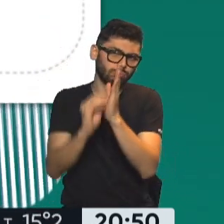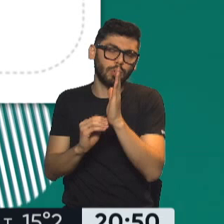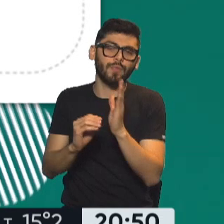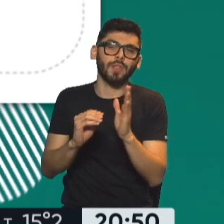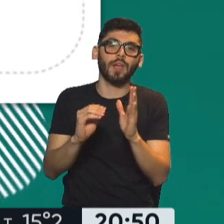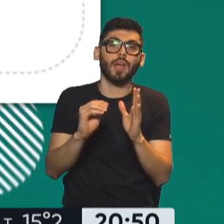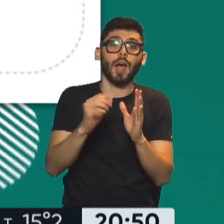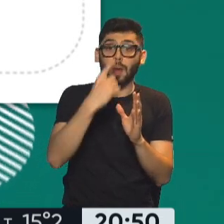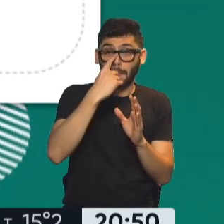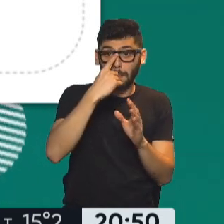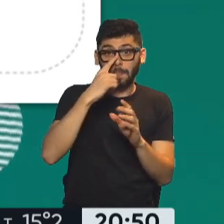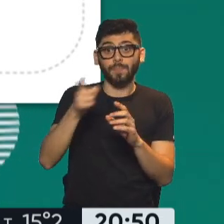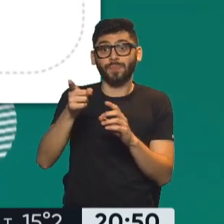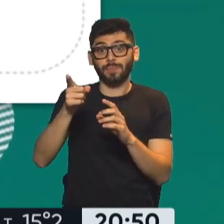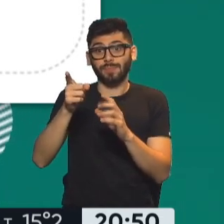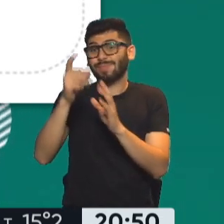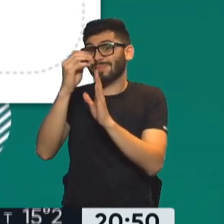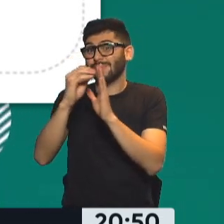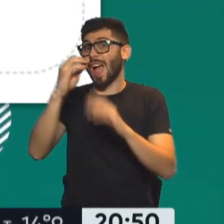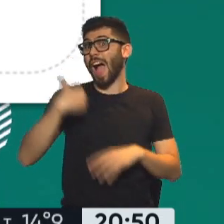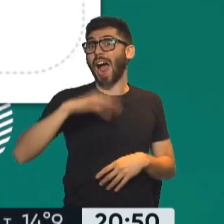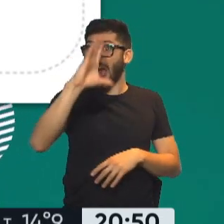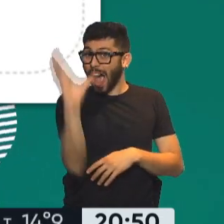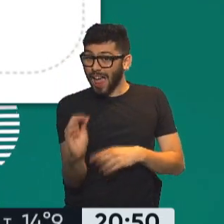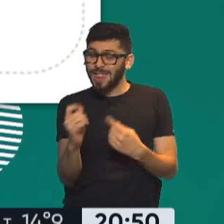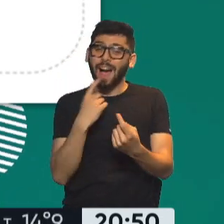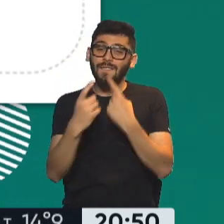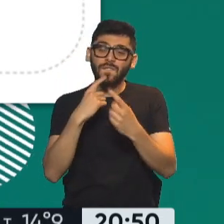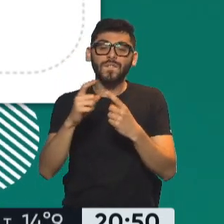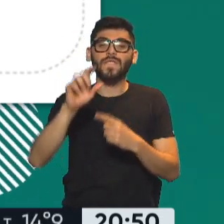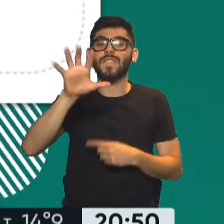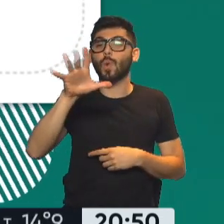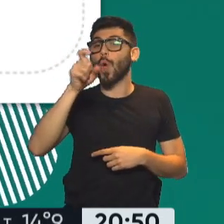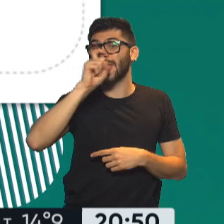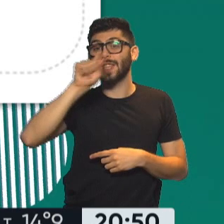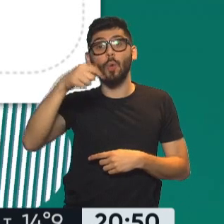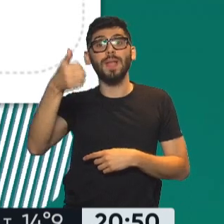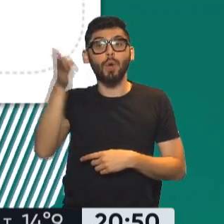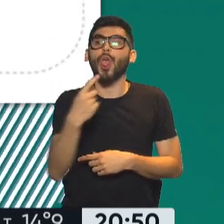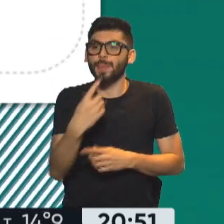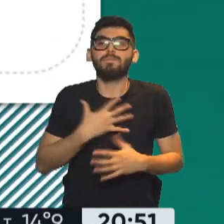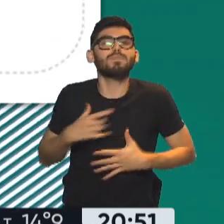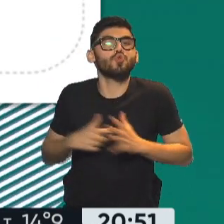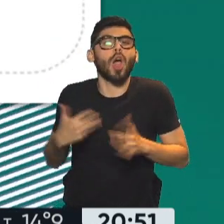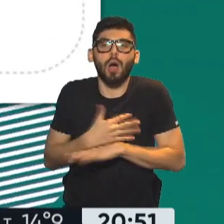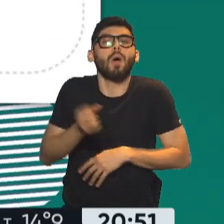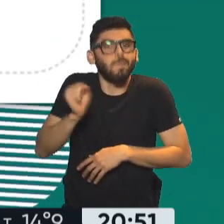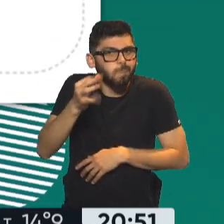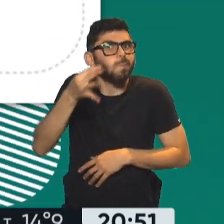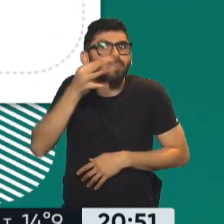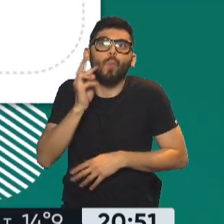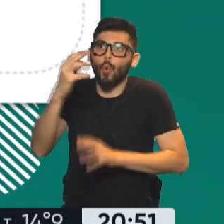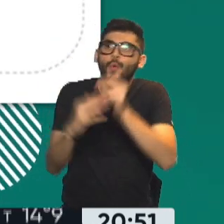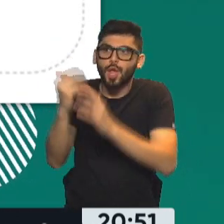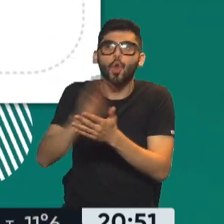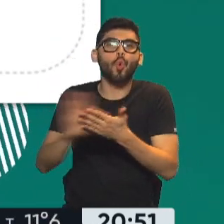57,6 de los encuestados a nivel país dicen que han visto obra pública en su ciudad. En el caso de clase